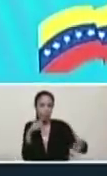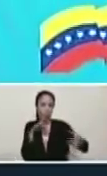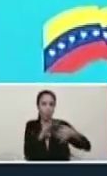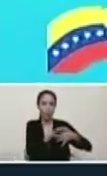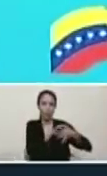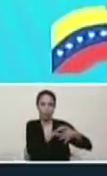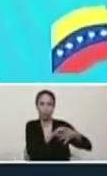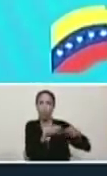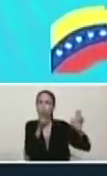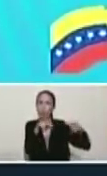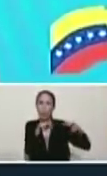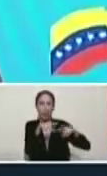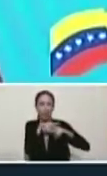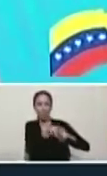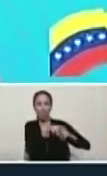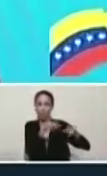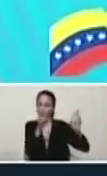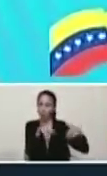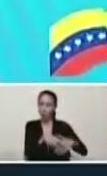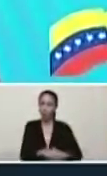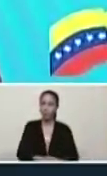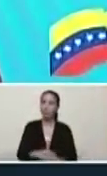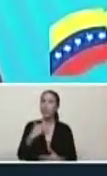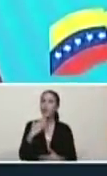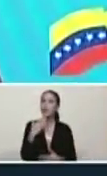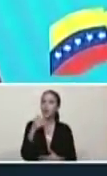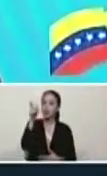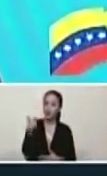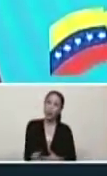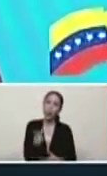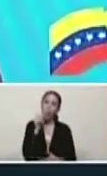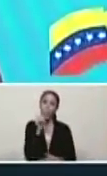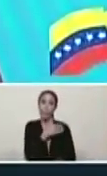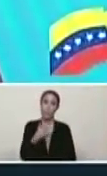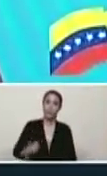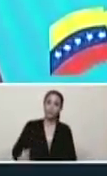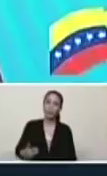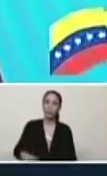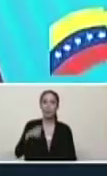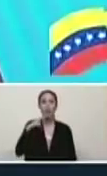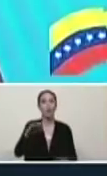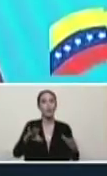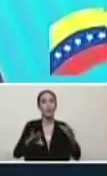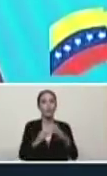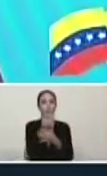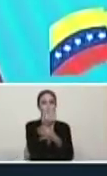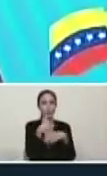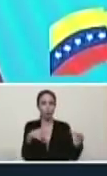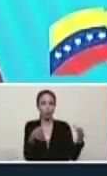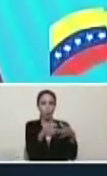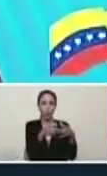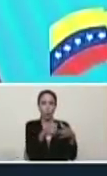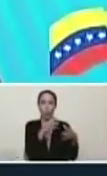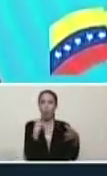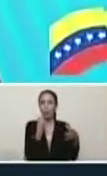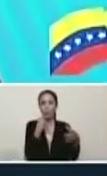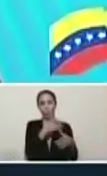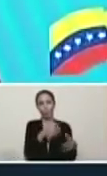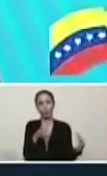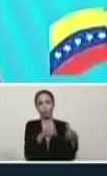vencido, así es. Muchas gracias al compañero presidente de la Federación Mundial de las